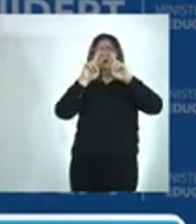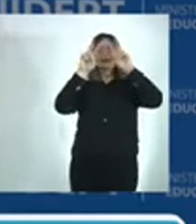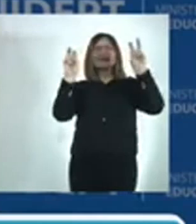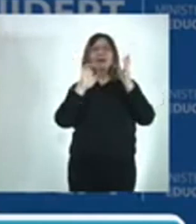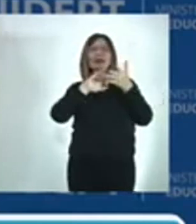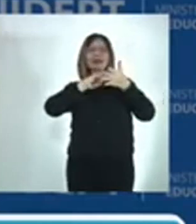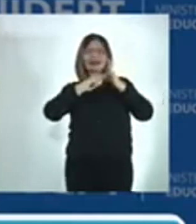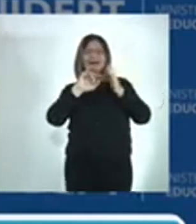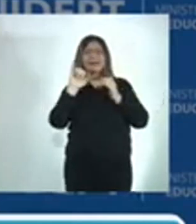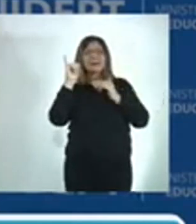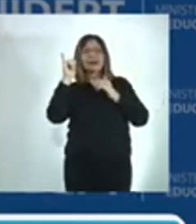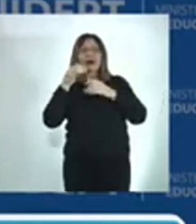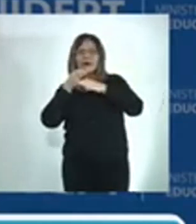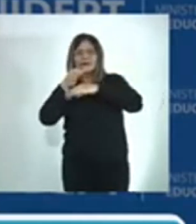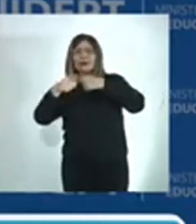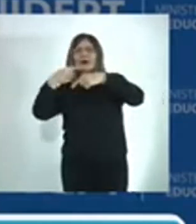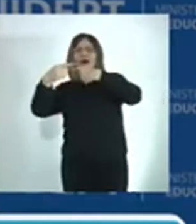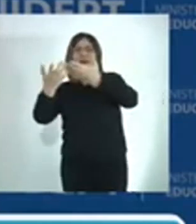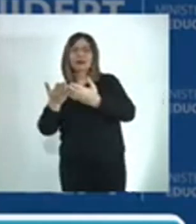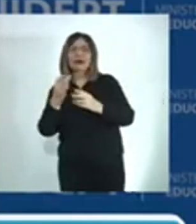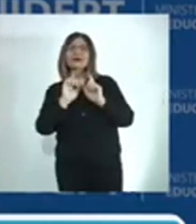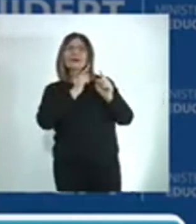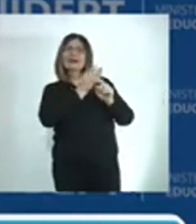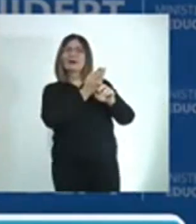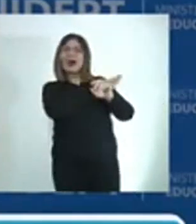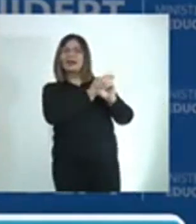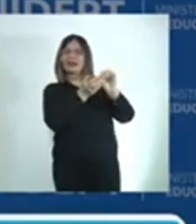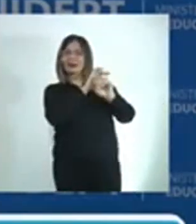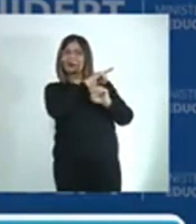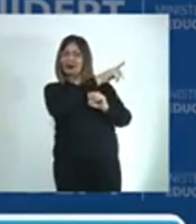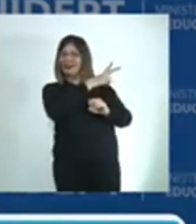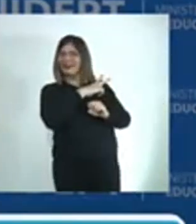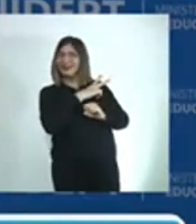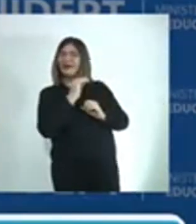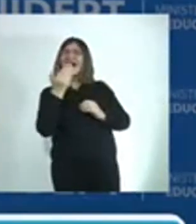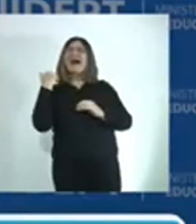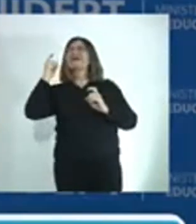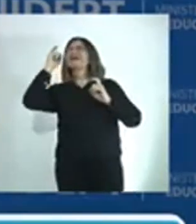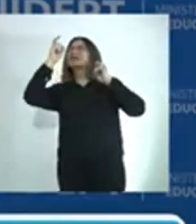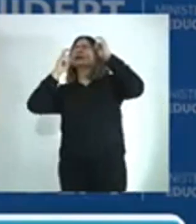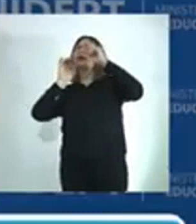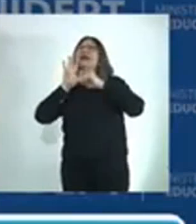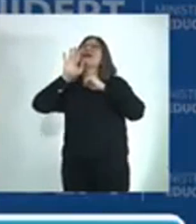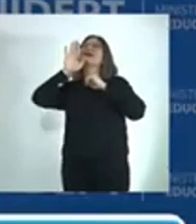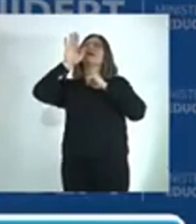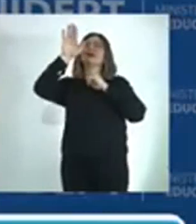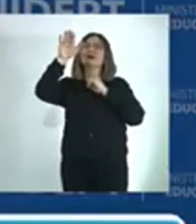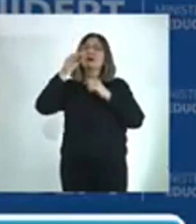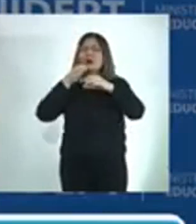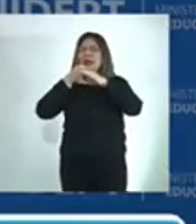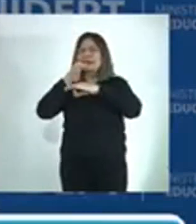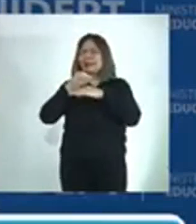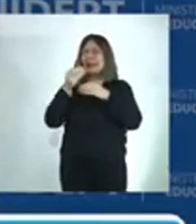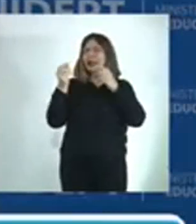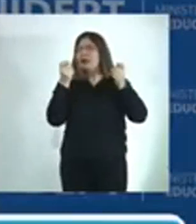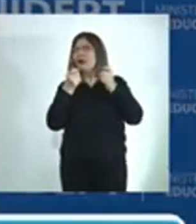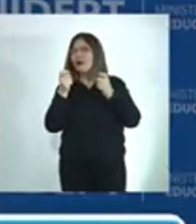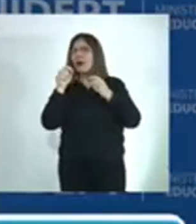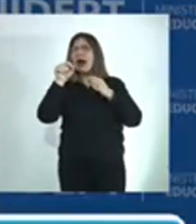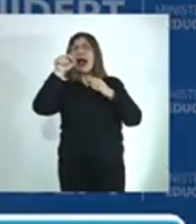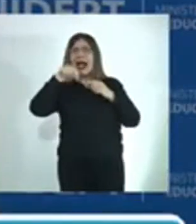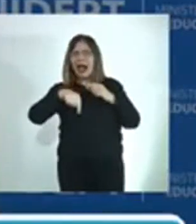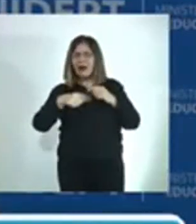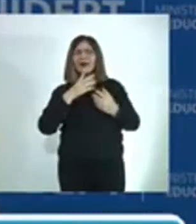este momento? Y algo que empezó, como decía el gobernador, con un sueño que en primera instancia ya convocaba a